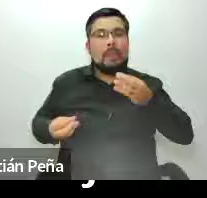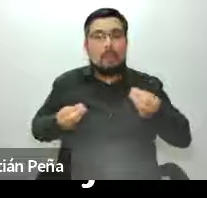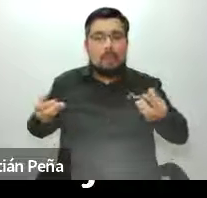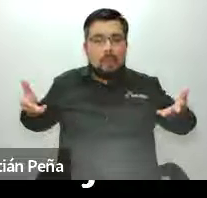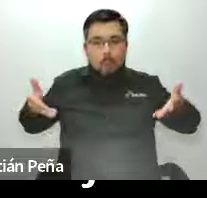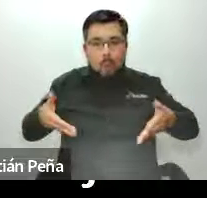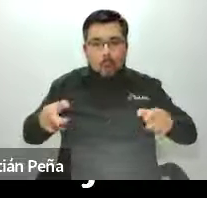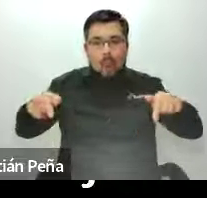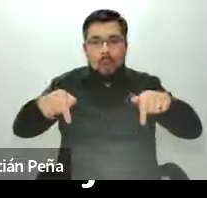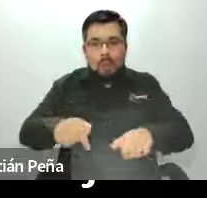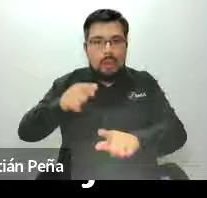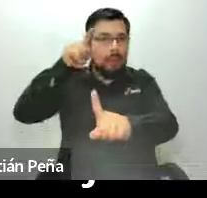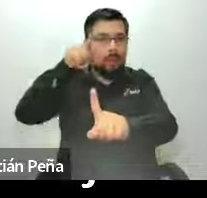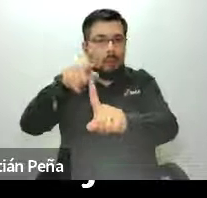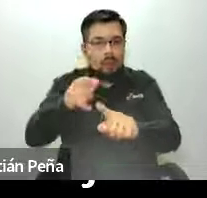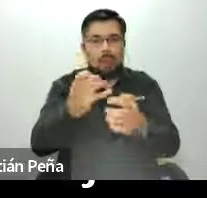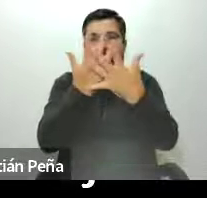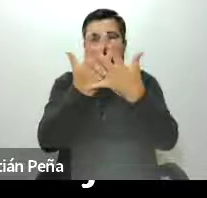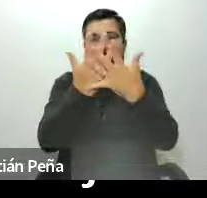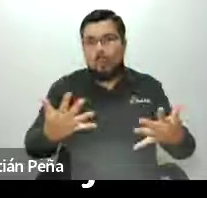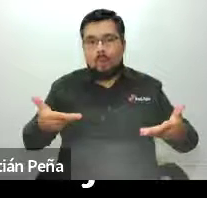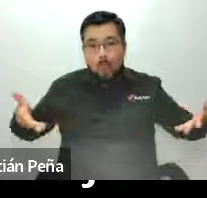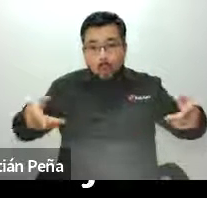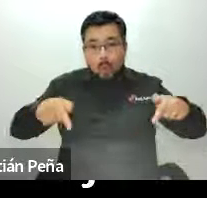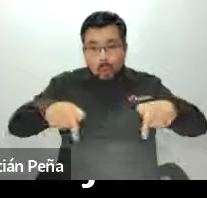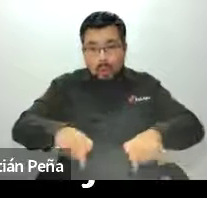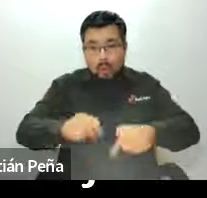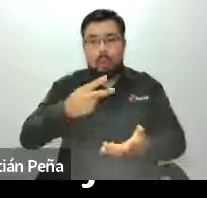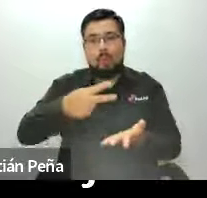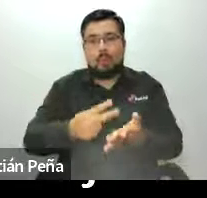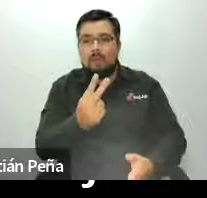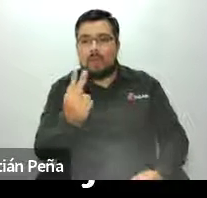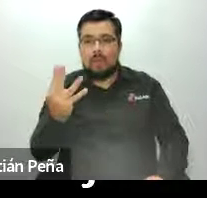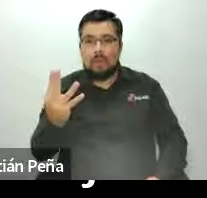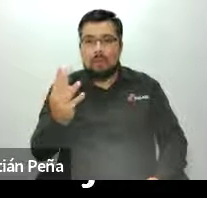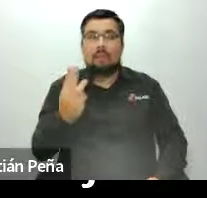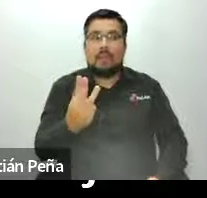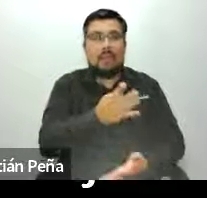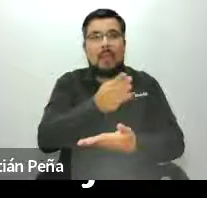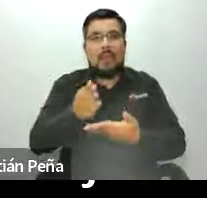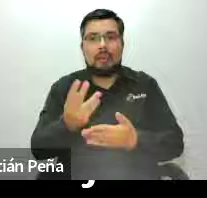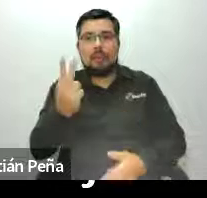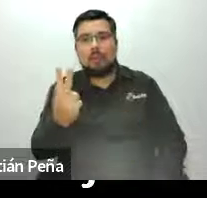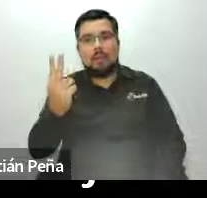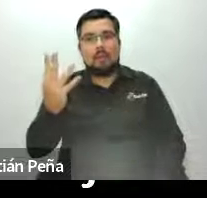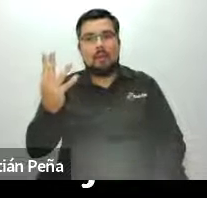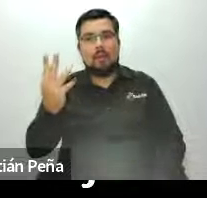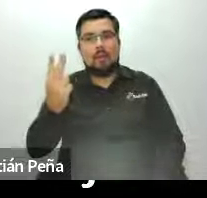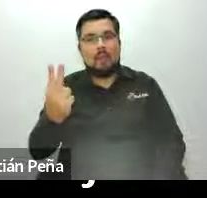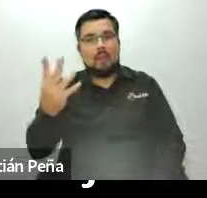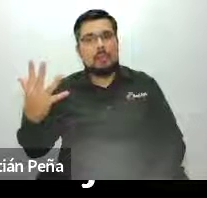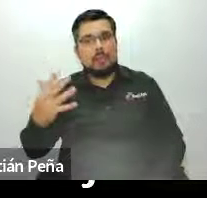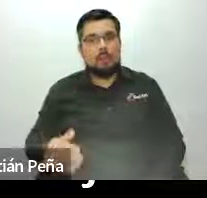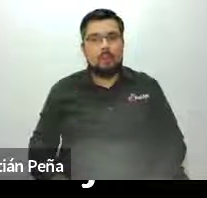priorización curricular, ¿no es cierto?, que hoy día estamos en la 2023-2025, hubo una primera priorización, pero un poco las progresiones eran lo